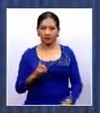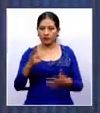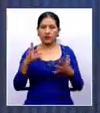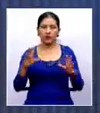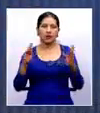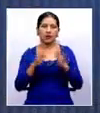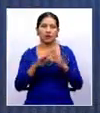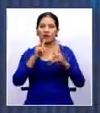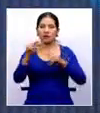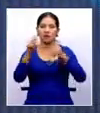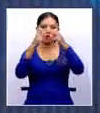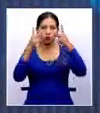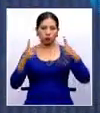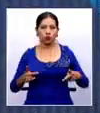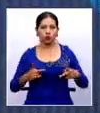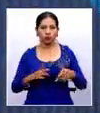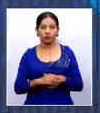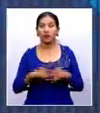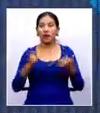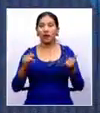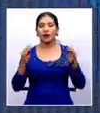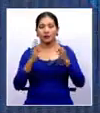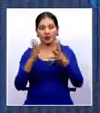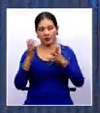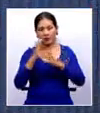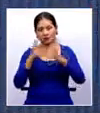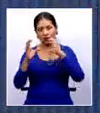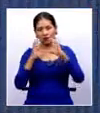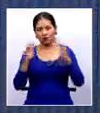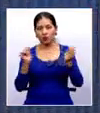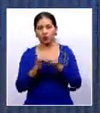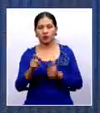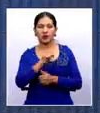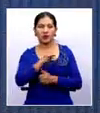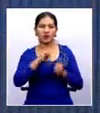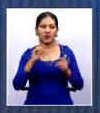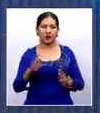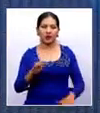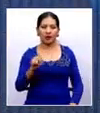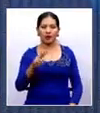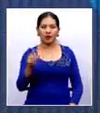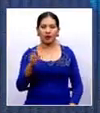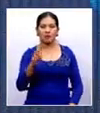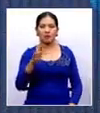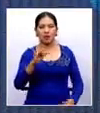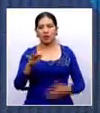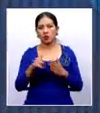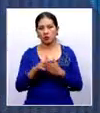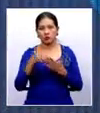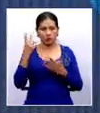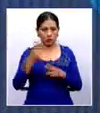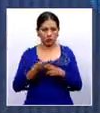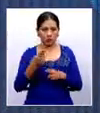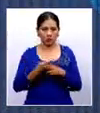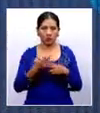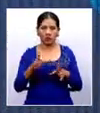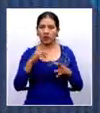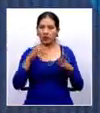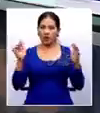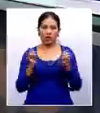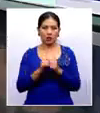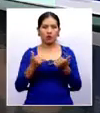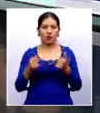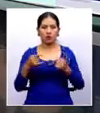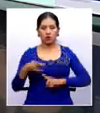brigada potosinista. Vamos a conversar con la senadora Ana María Castillo, quien ya nos acompaña vía